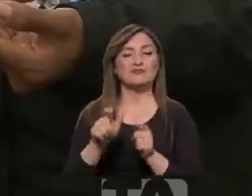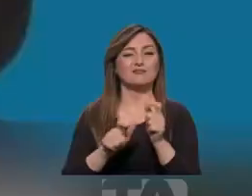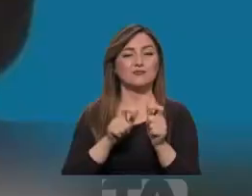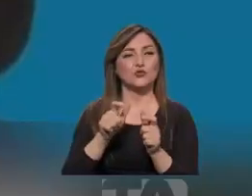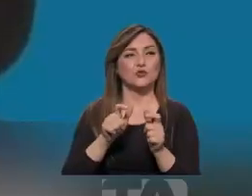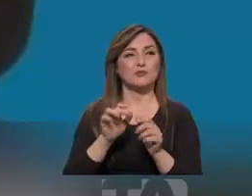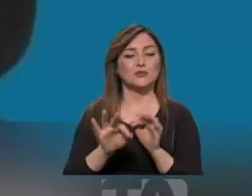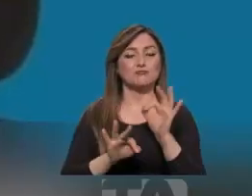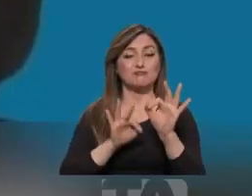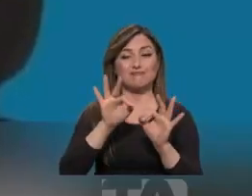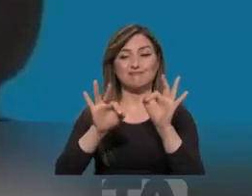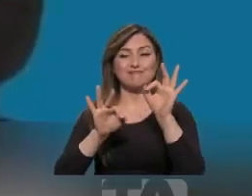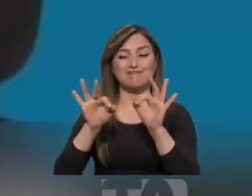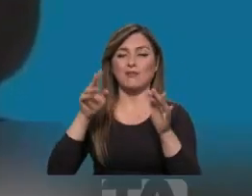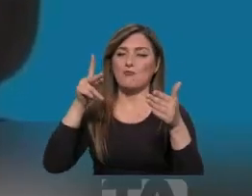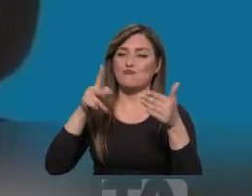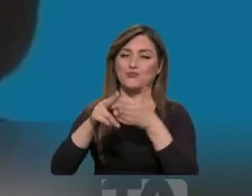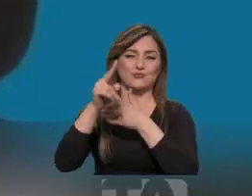rebaño. Tenemos